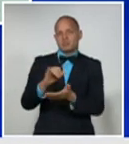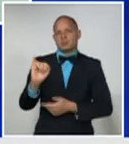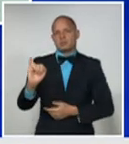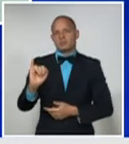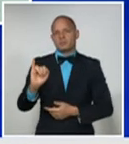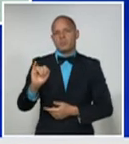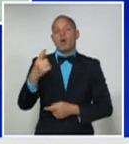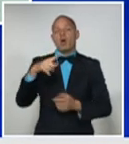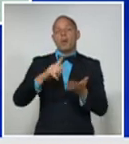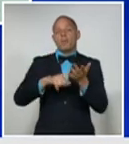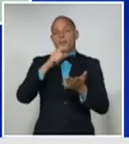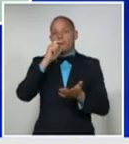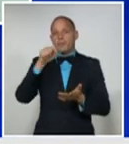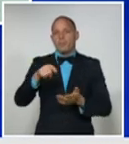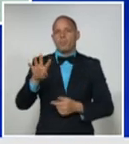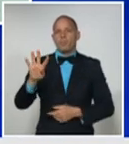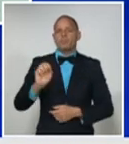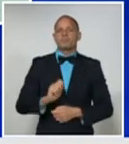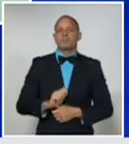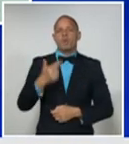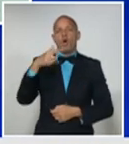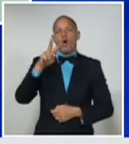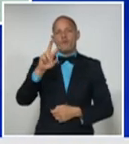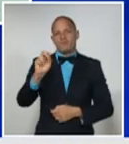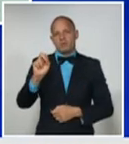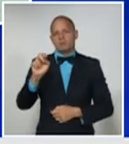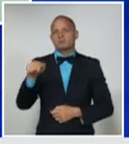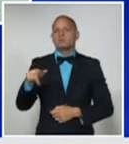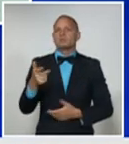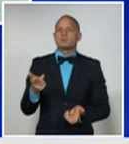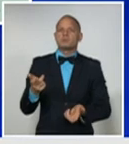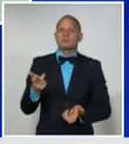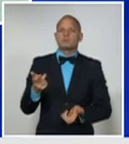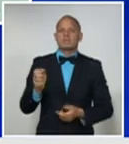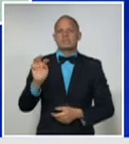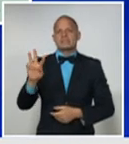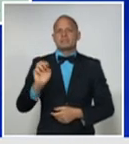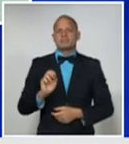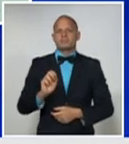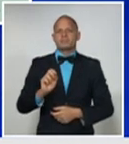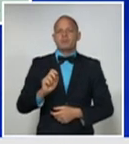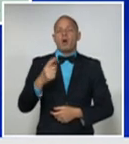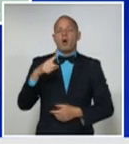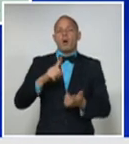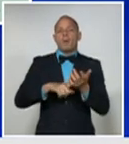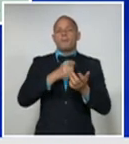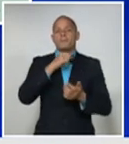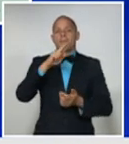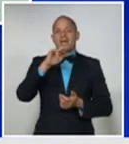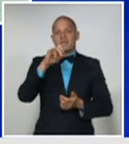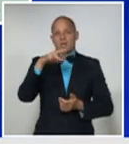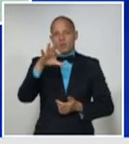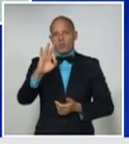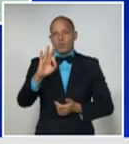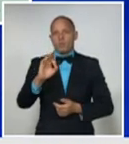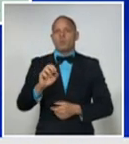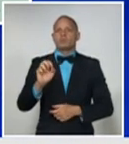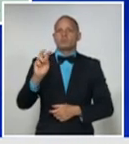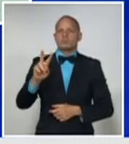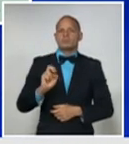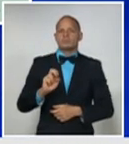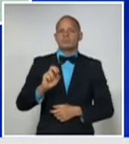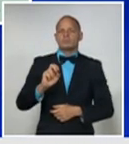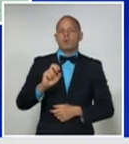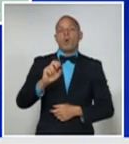4, Jovellanos 3 y Perico y Unión de Reyes 2 casos autóctonos cada uno.